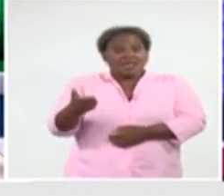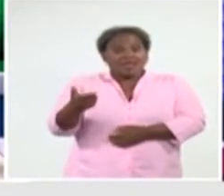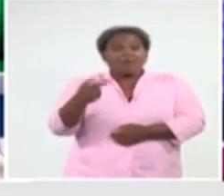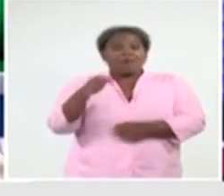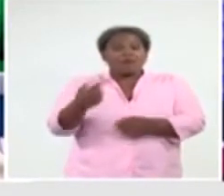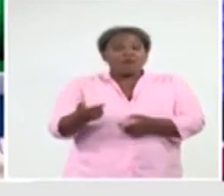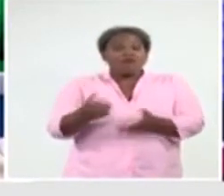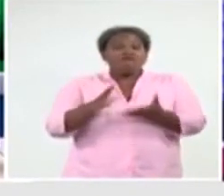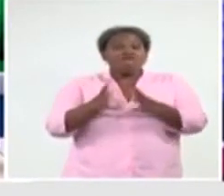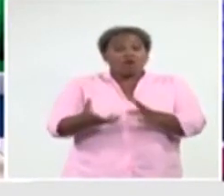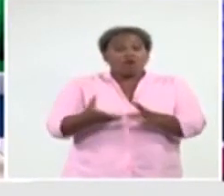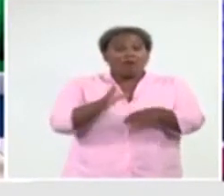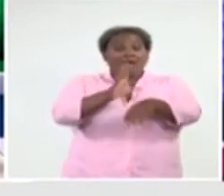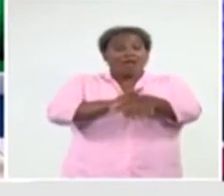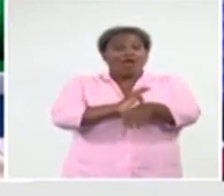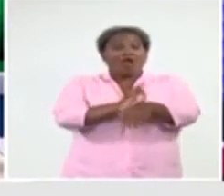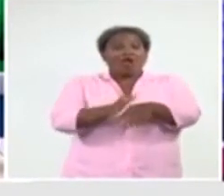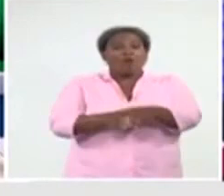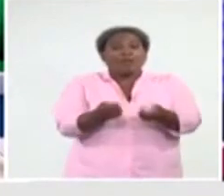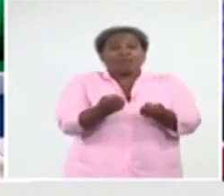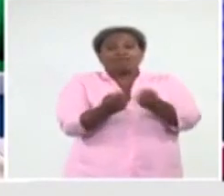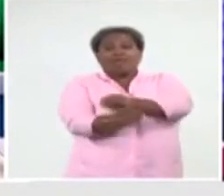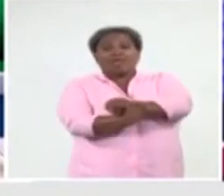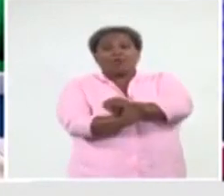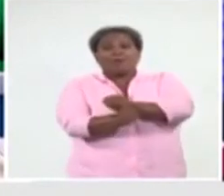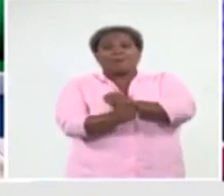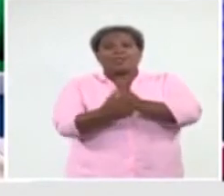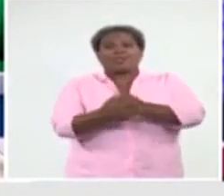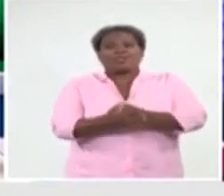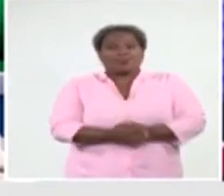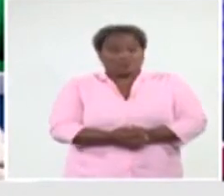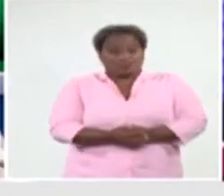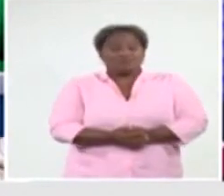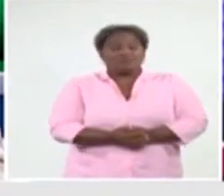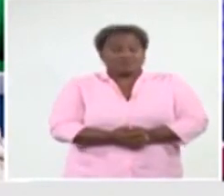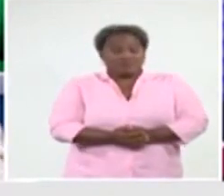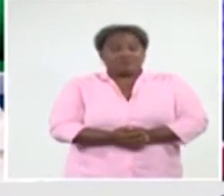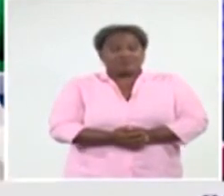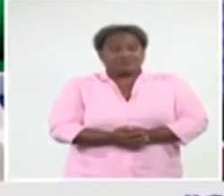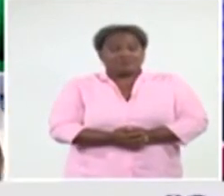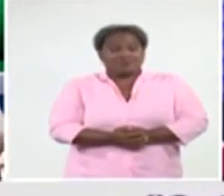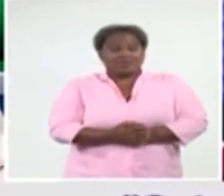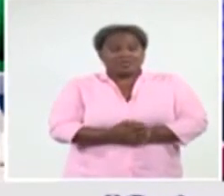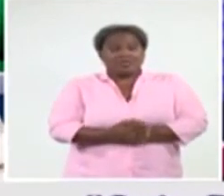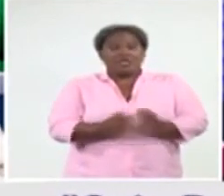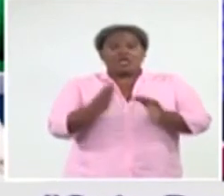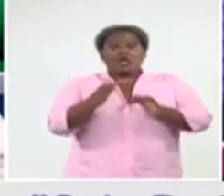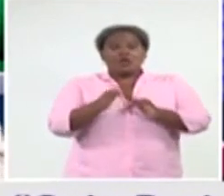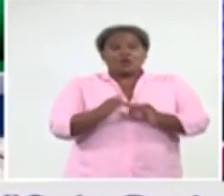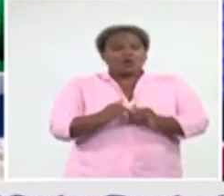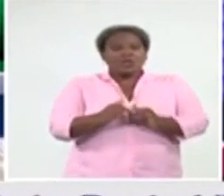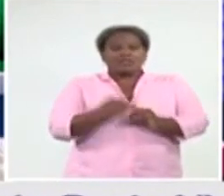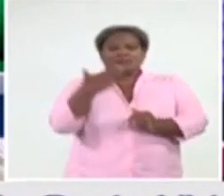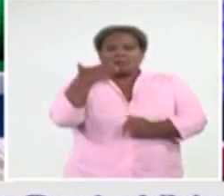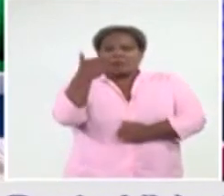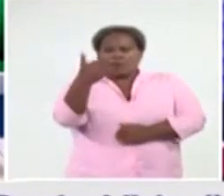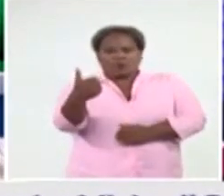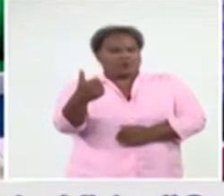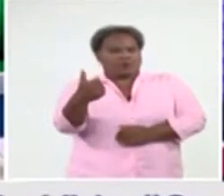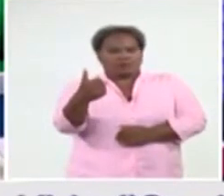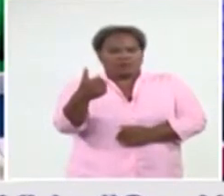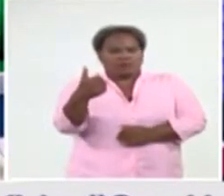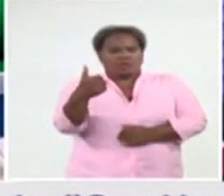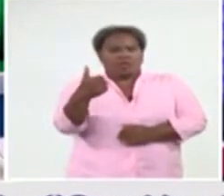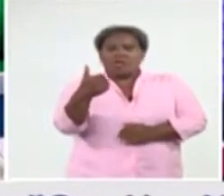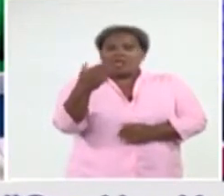cambiando, las variantes han ido mutando. Van mutando. Y no han mutado para mejor, han mutado para peor,